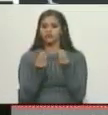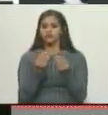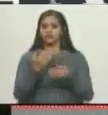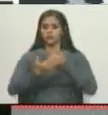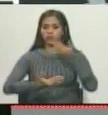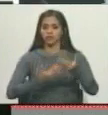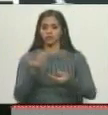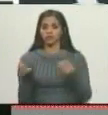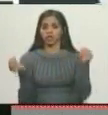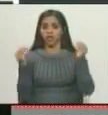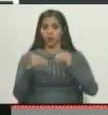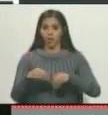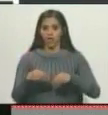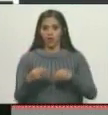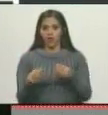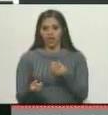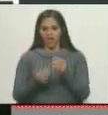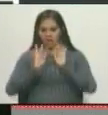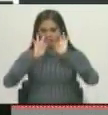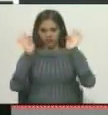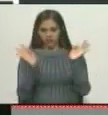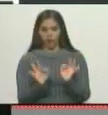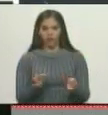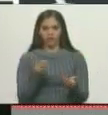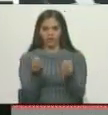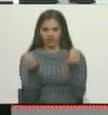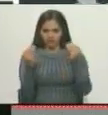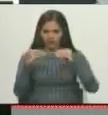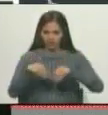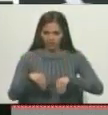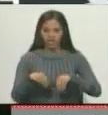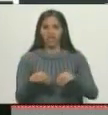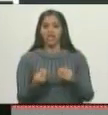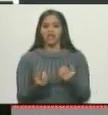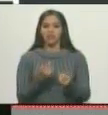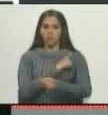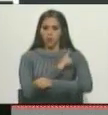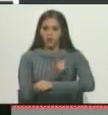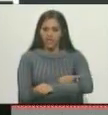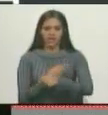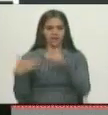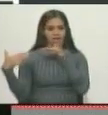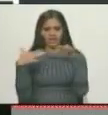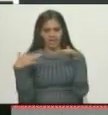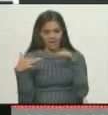negociación, la estrategia de la negociación, el manejo del poder, el manejo de la guerra.